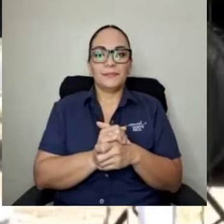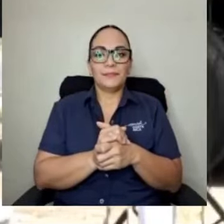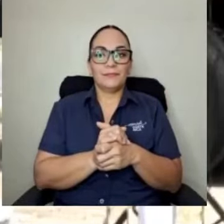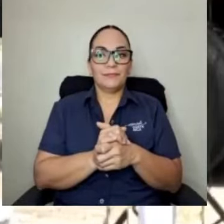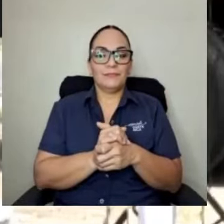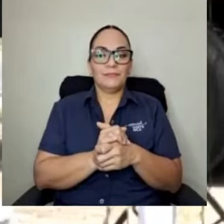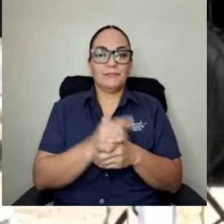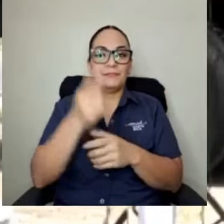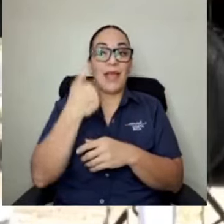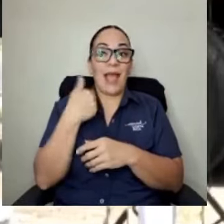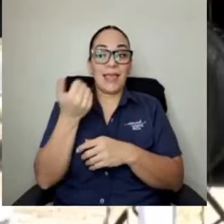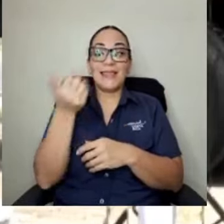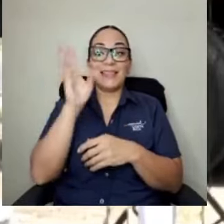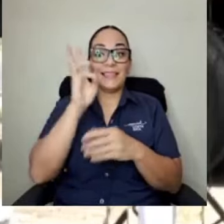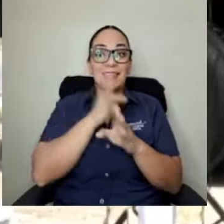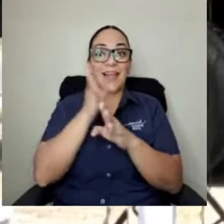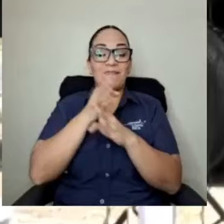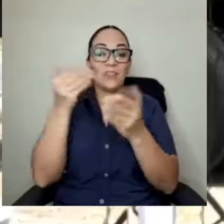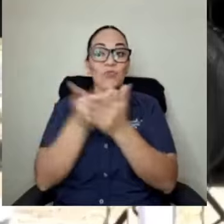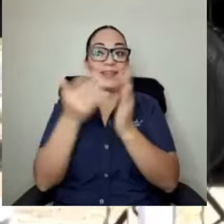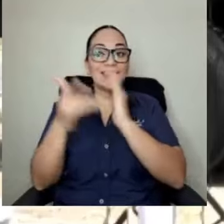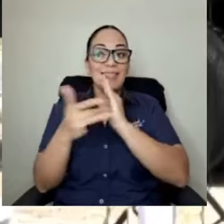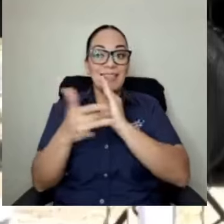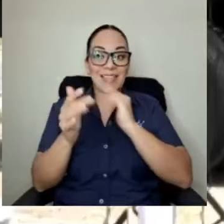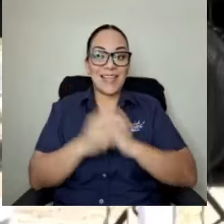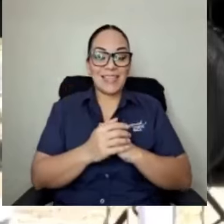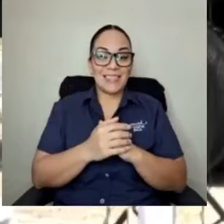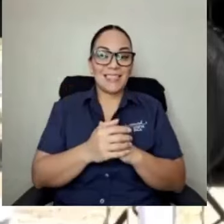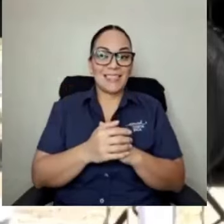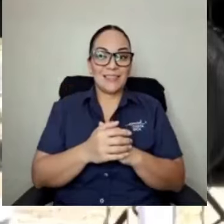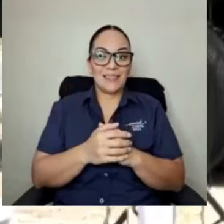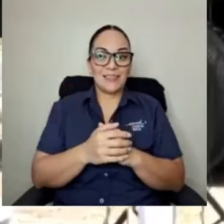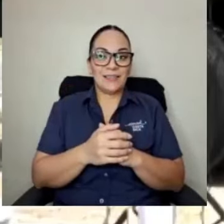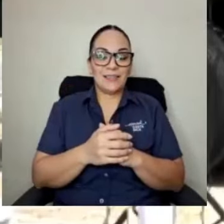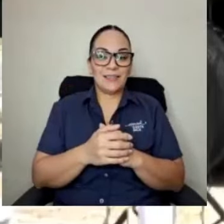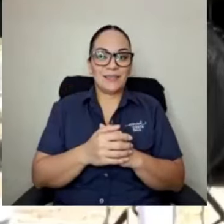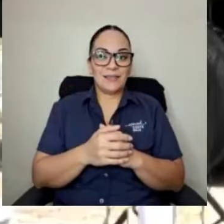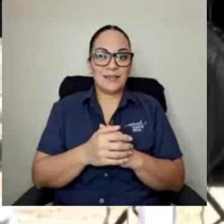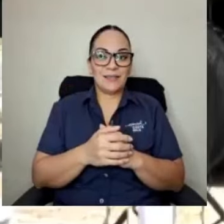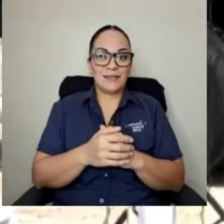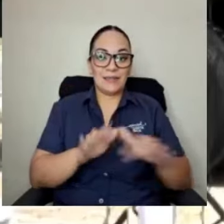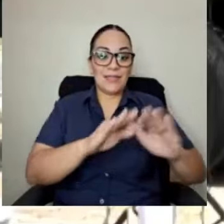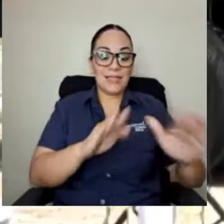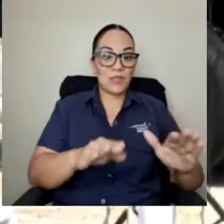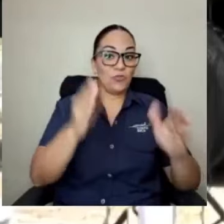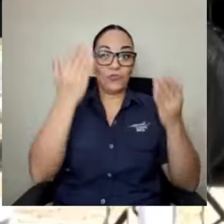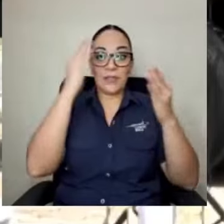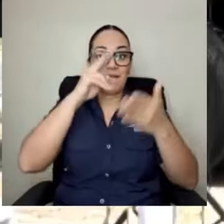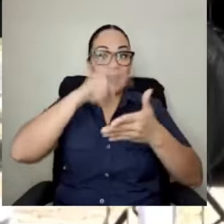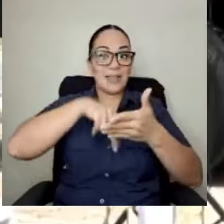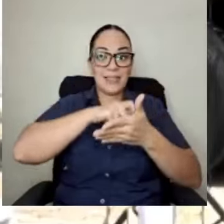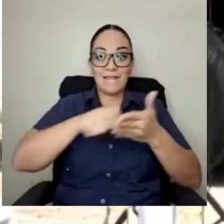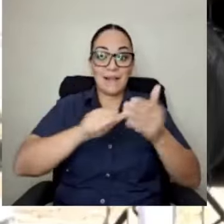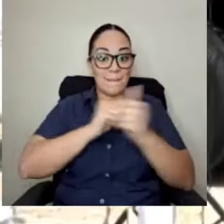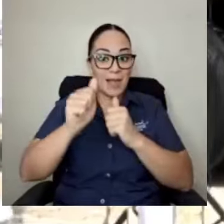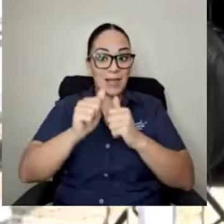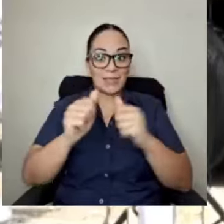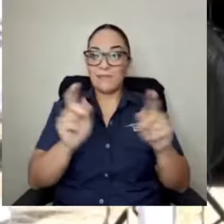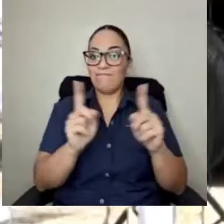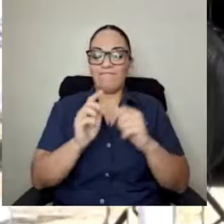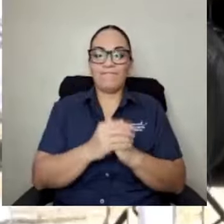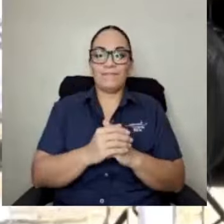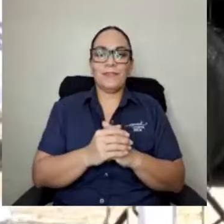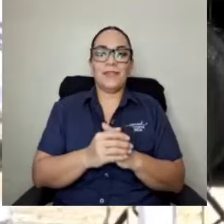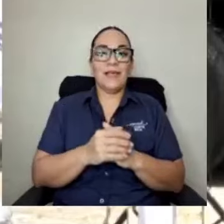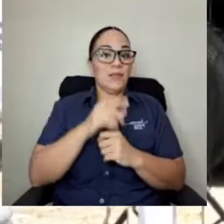nuevas técnicas. Que ningún niño que no sabe leer y escribir lo pasan como antes. Que